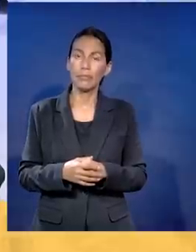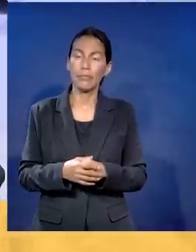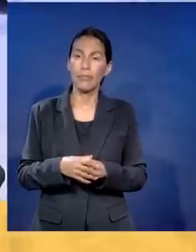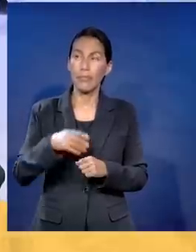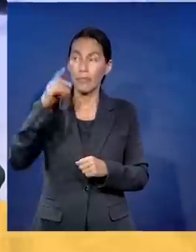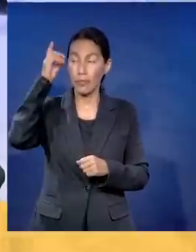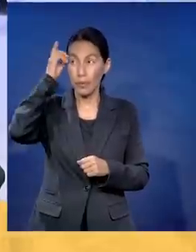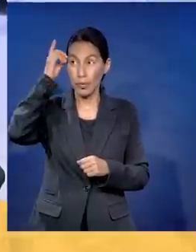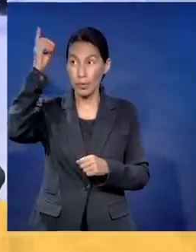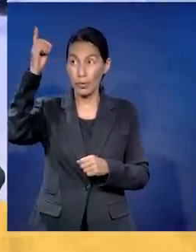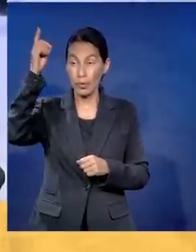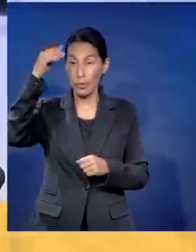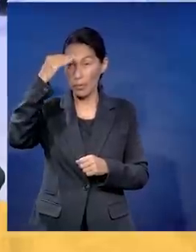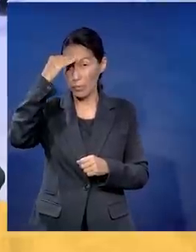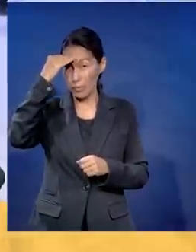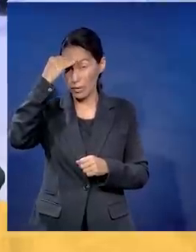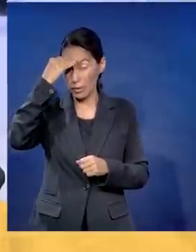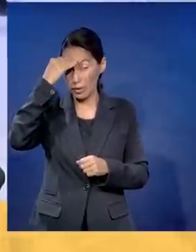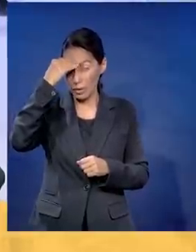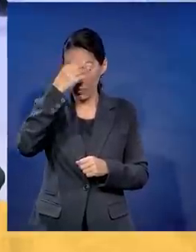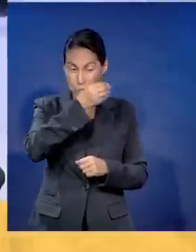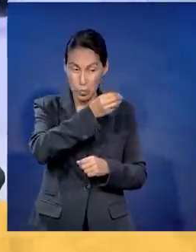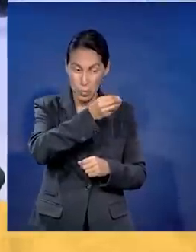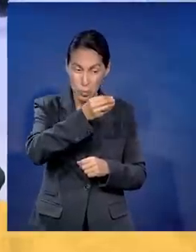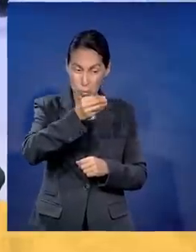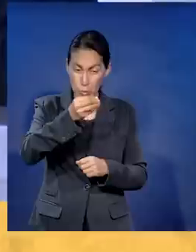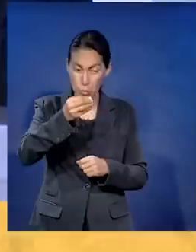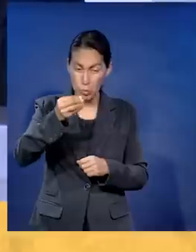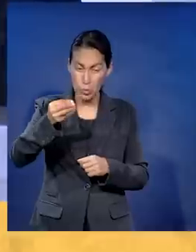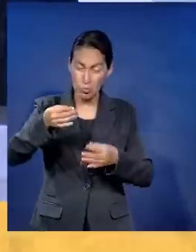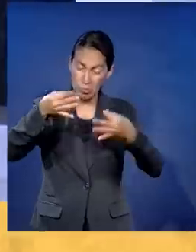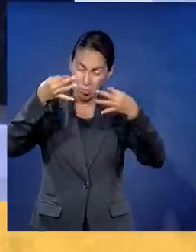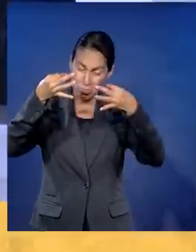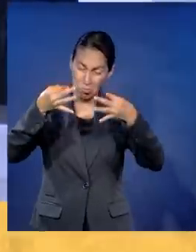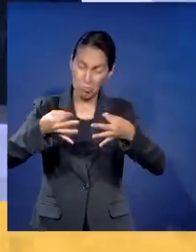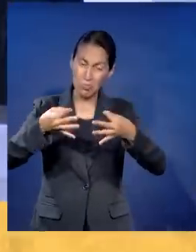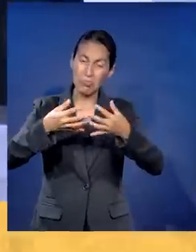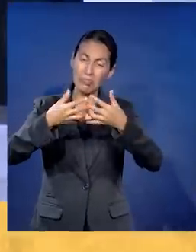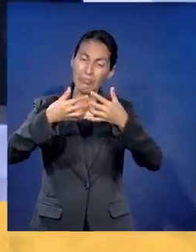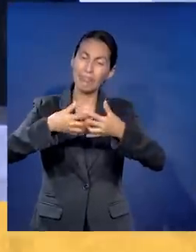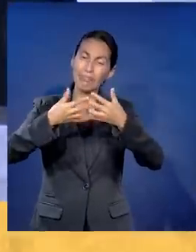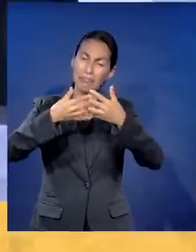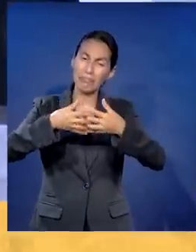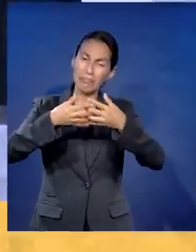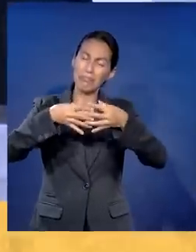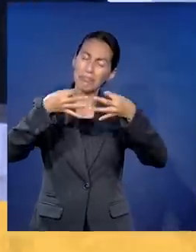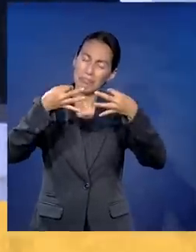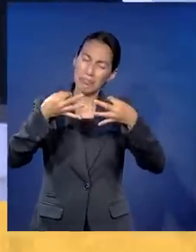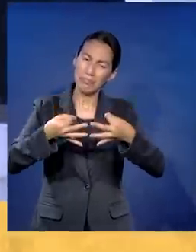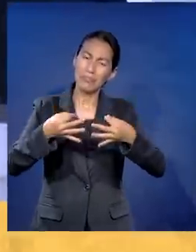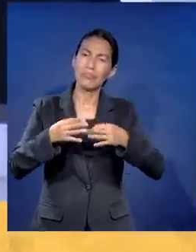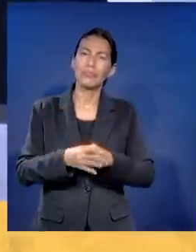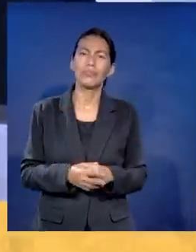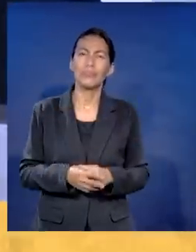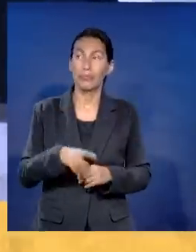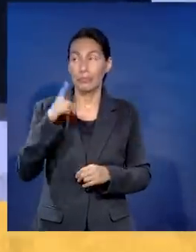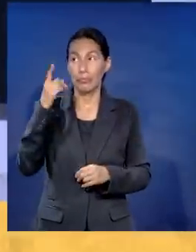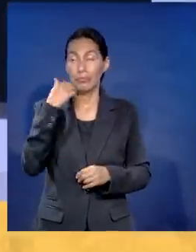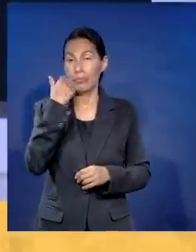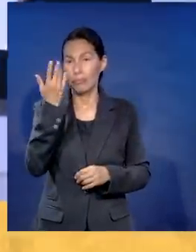Dios ordena la mente de las personas para que funcione como es el ideal divino